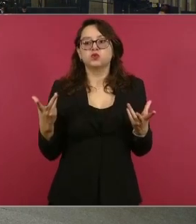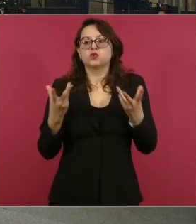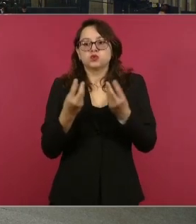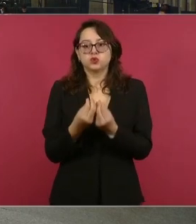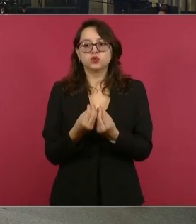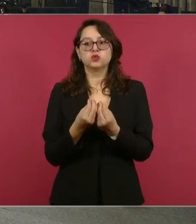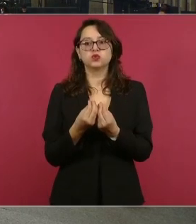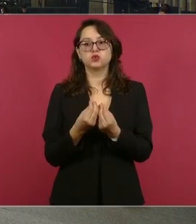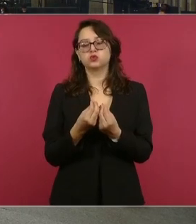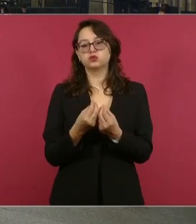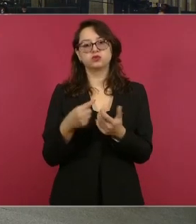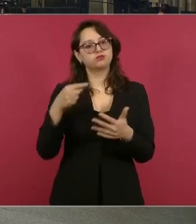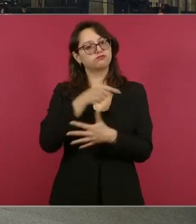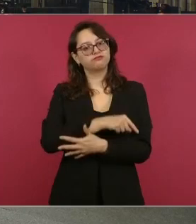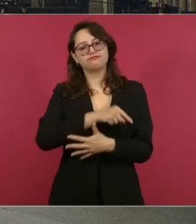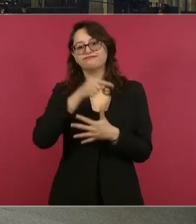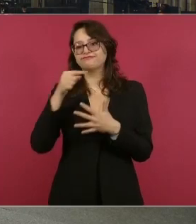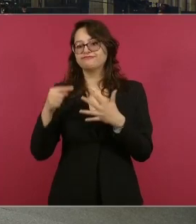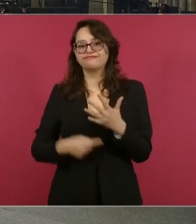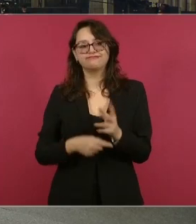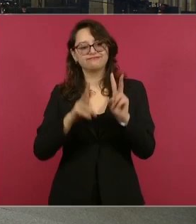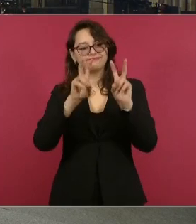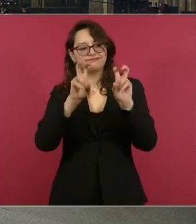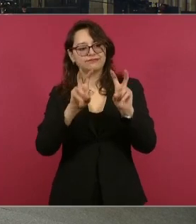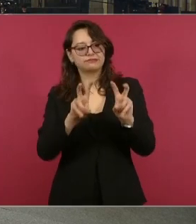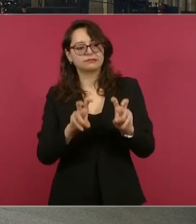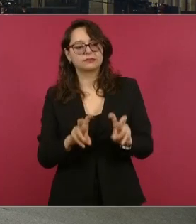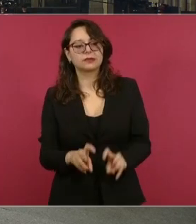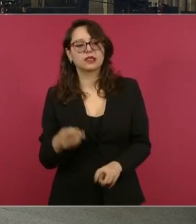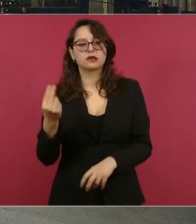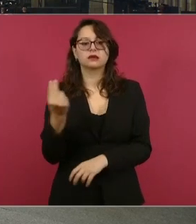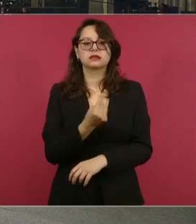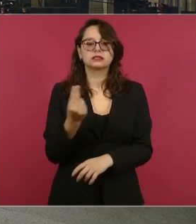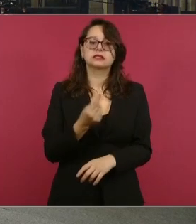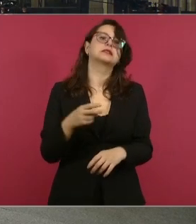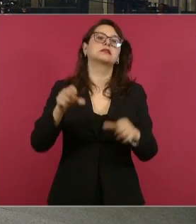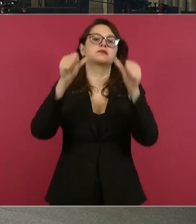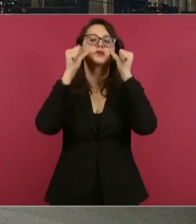conjunta realizando todo este trabajo